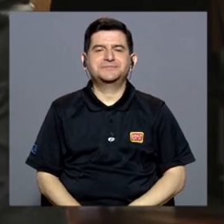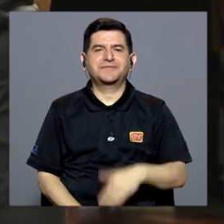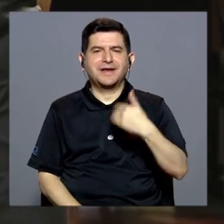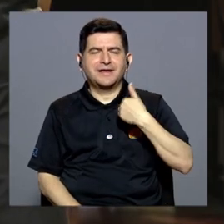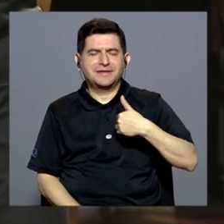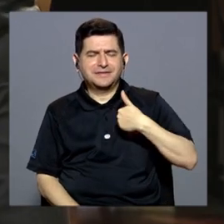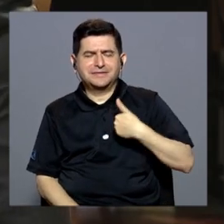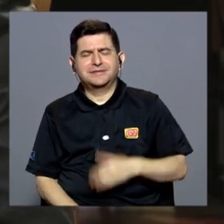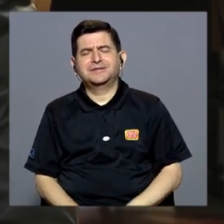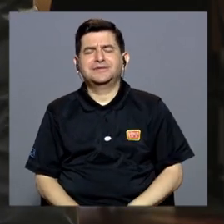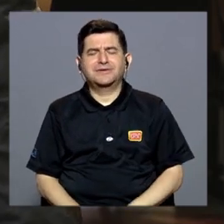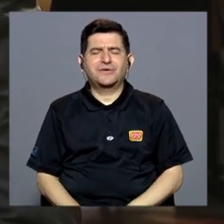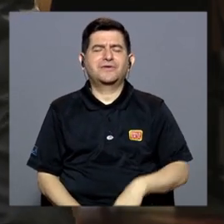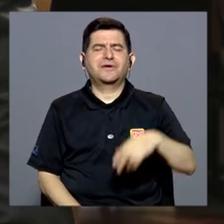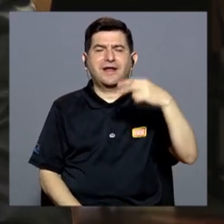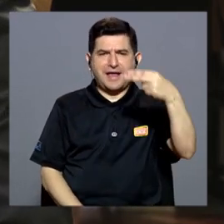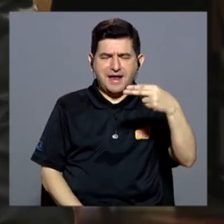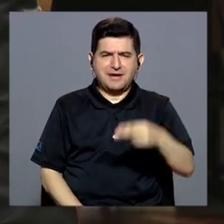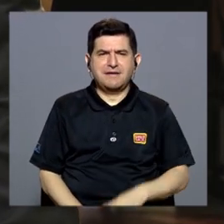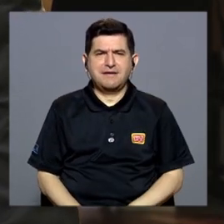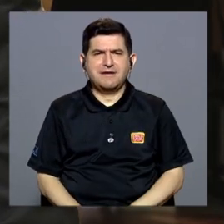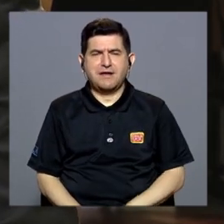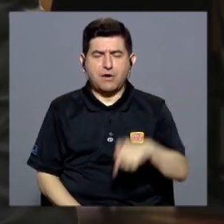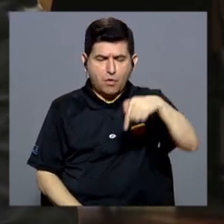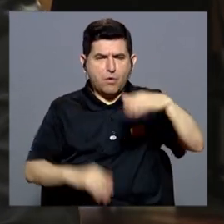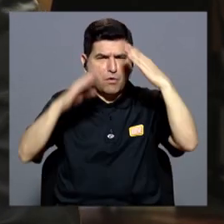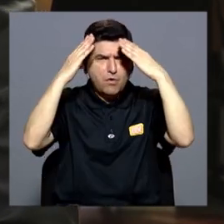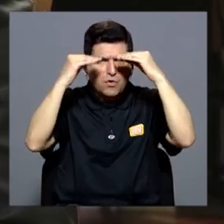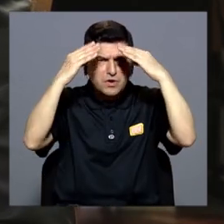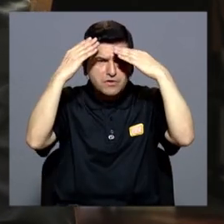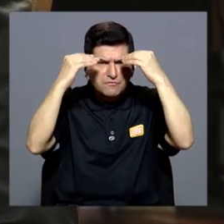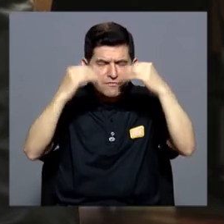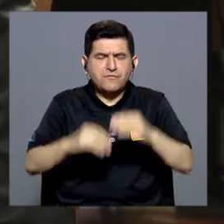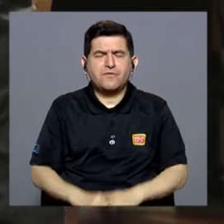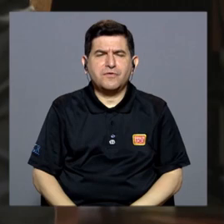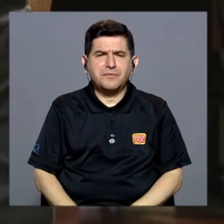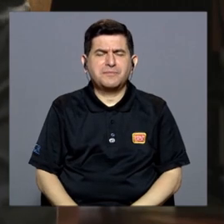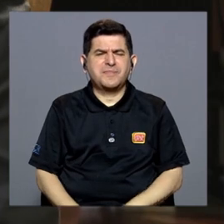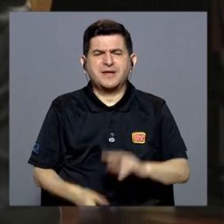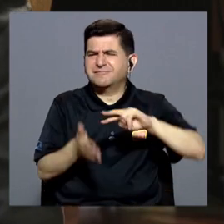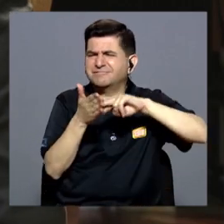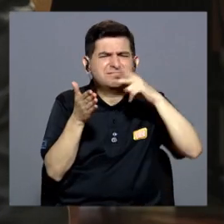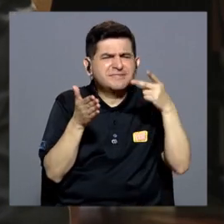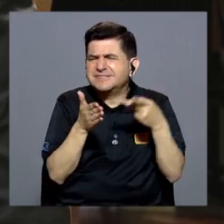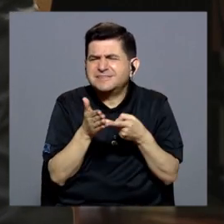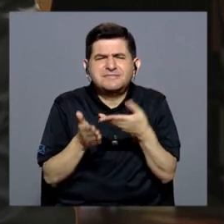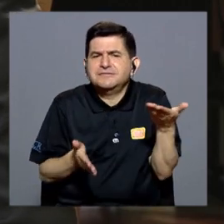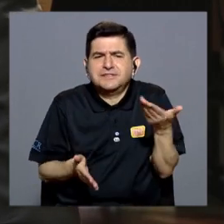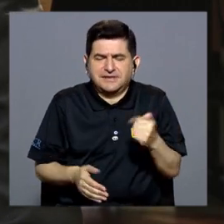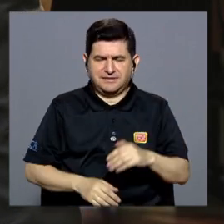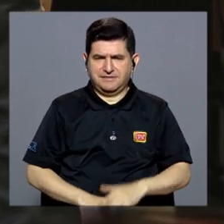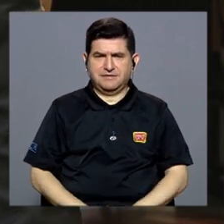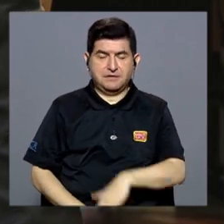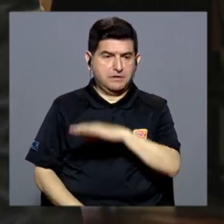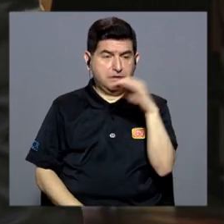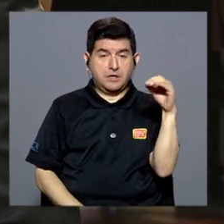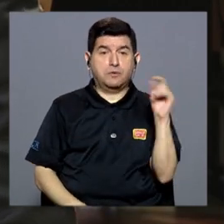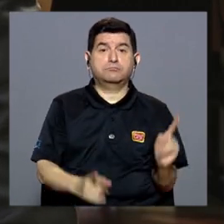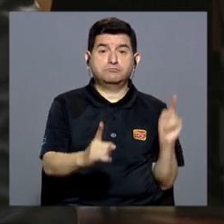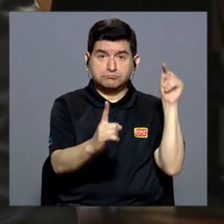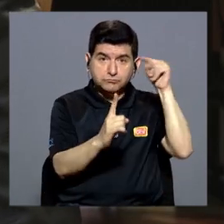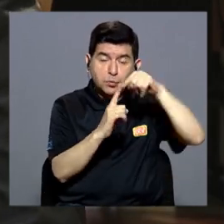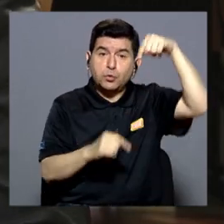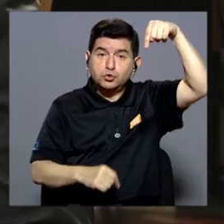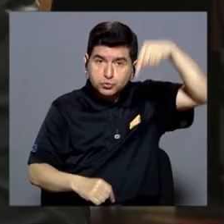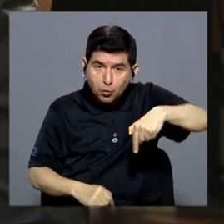es muy importante en el marco del informe que se rinde hoy explicarle a la ciudadanía en qué consiste ese informe y para qué